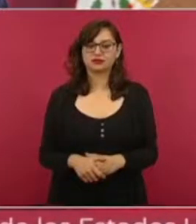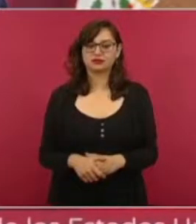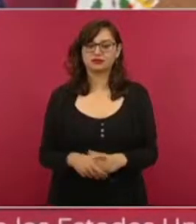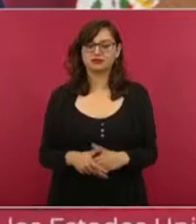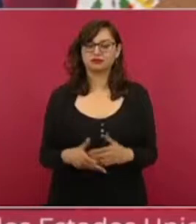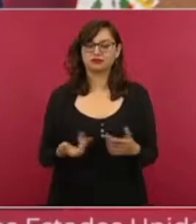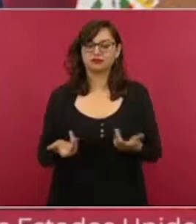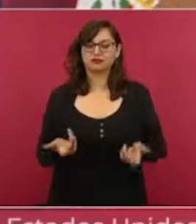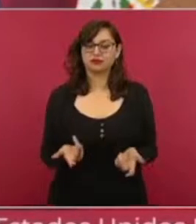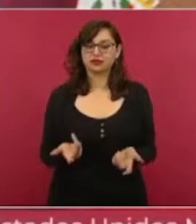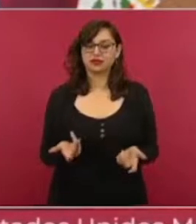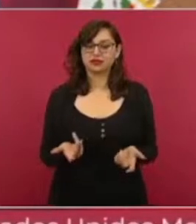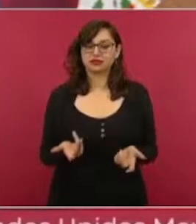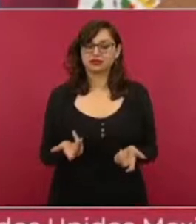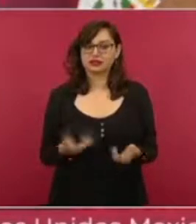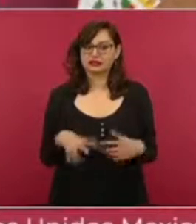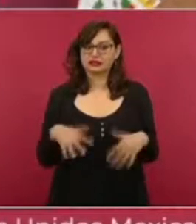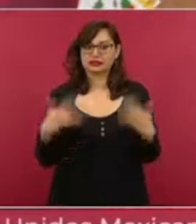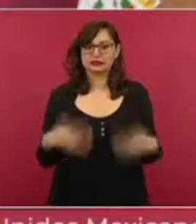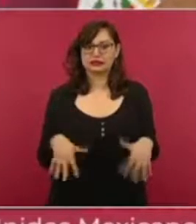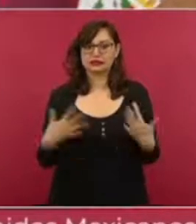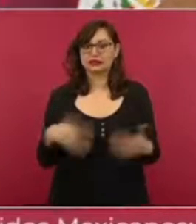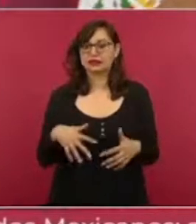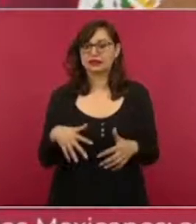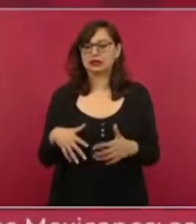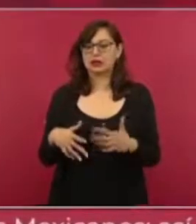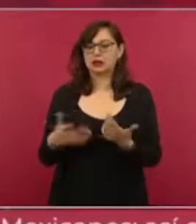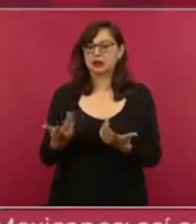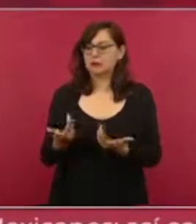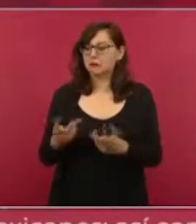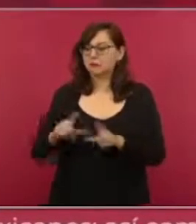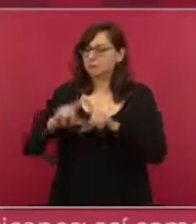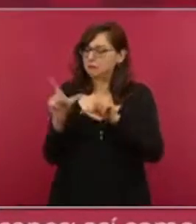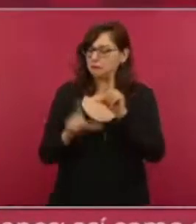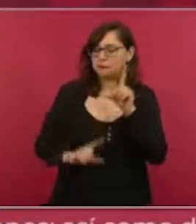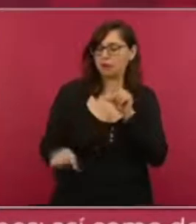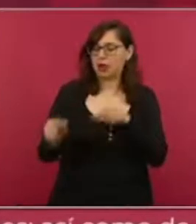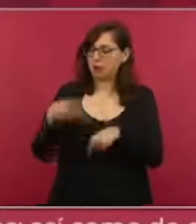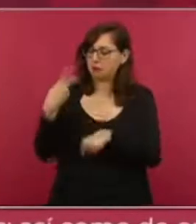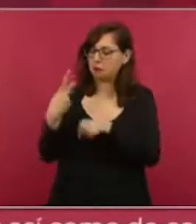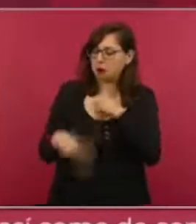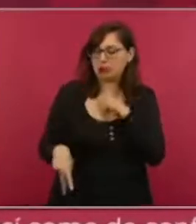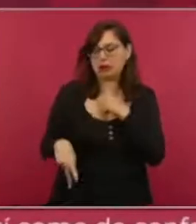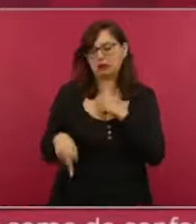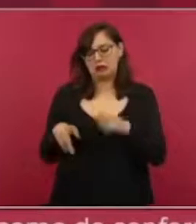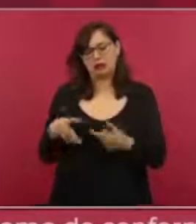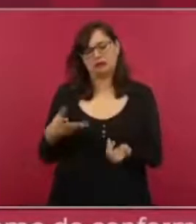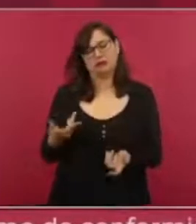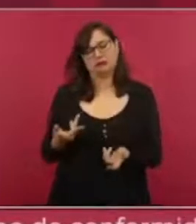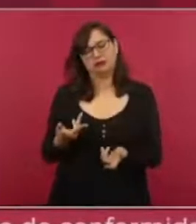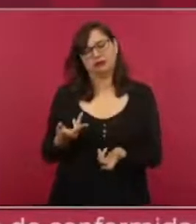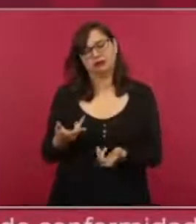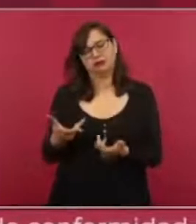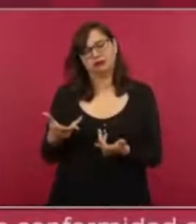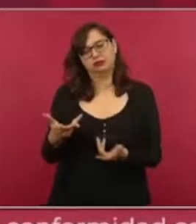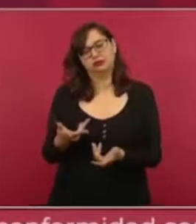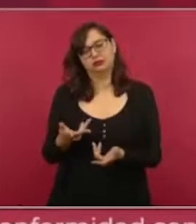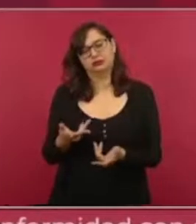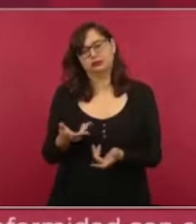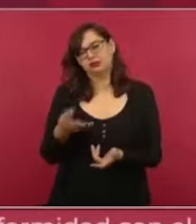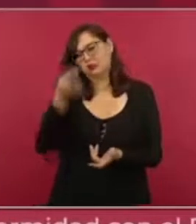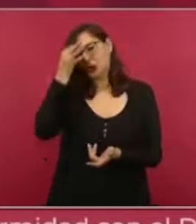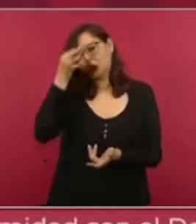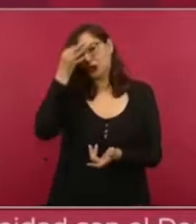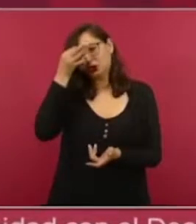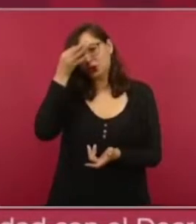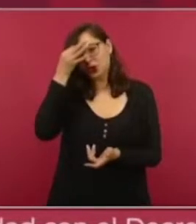malo que el peligro para México y todo eso que padecimos, pero no deja de ser irracional.